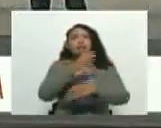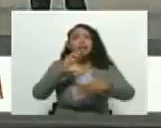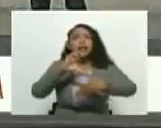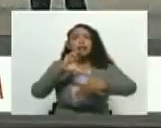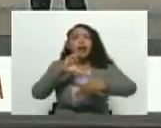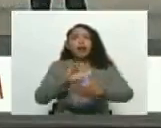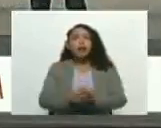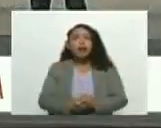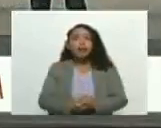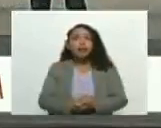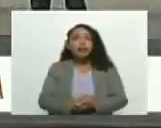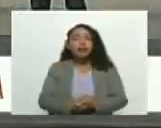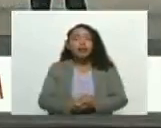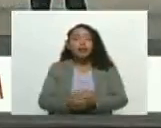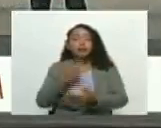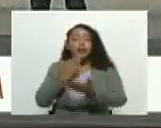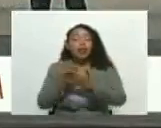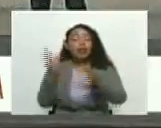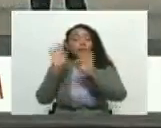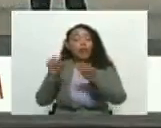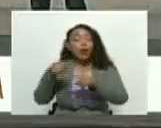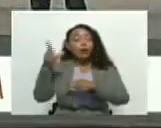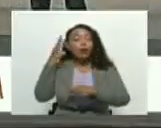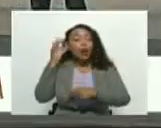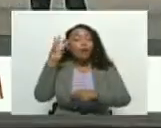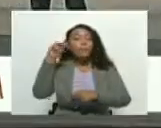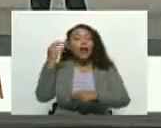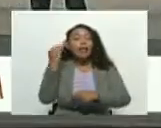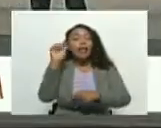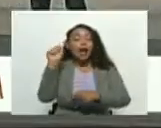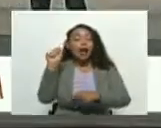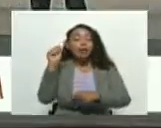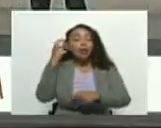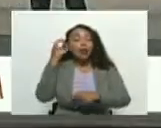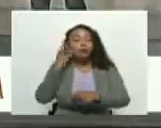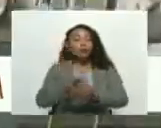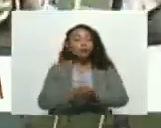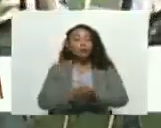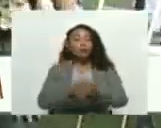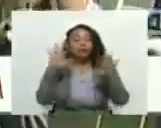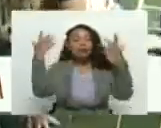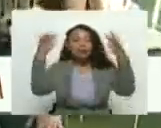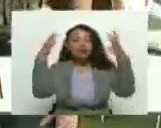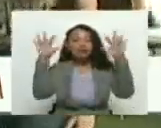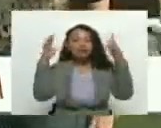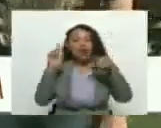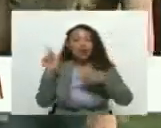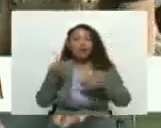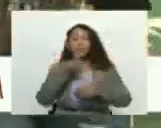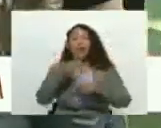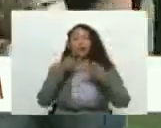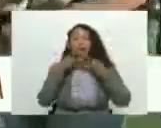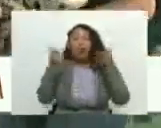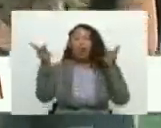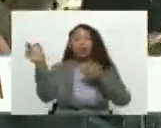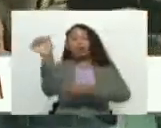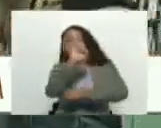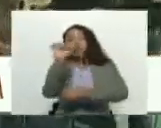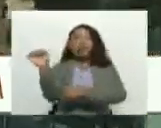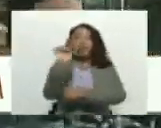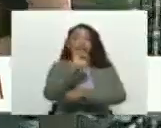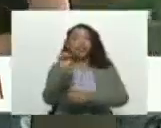vehículos, doctora. La señora María Puglisi Moreno. Nos hacen mala publicidad como conductora, pero...